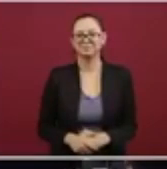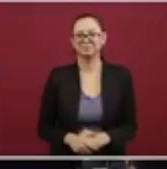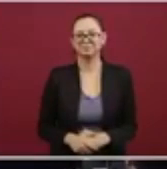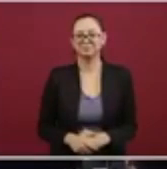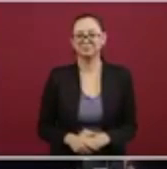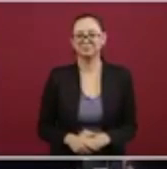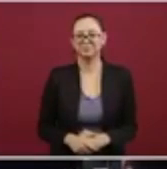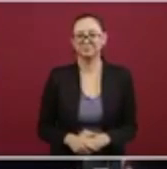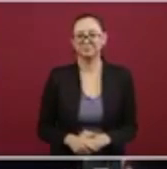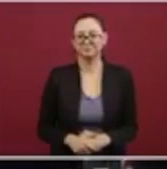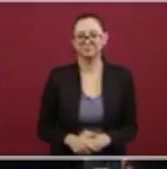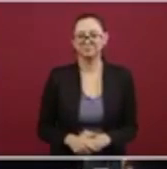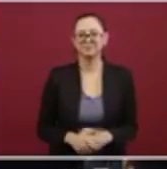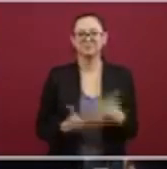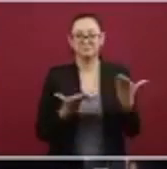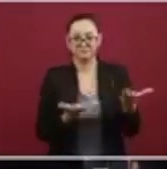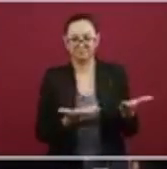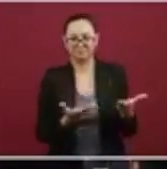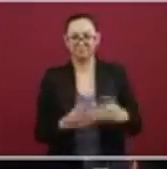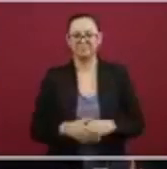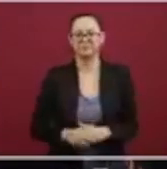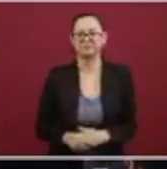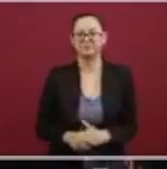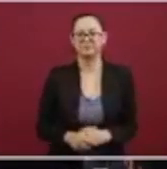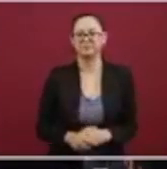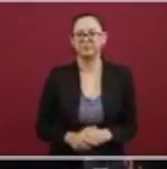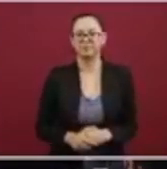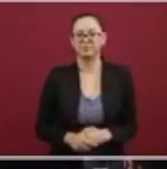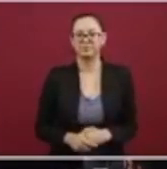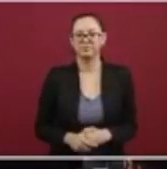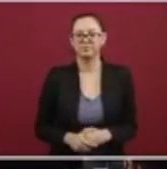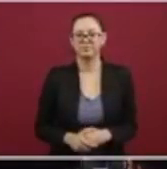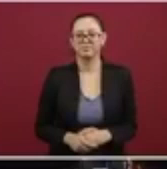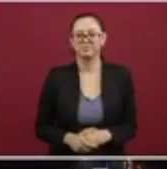¿Alguien más quiere tomar la palabra?